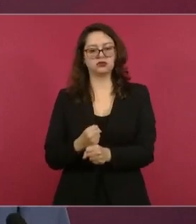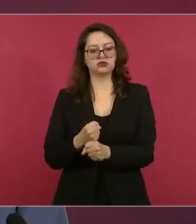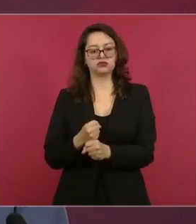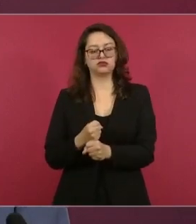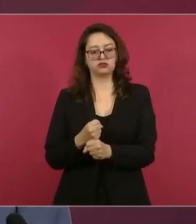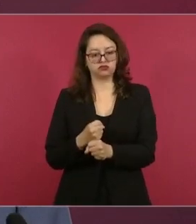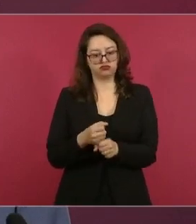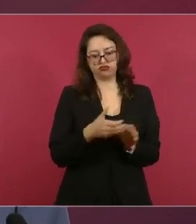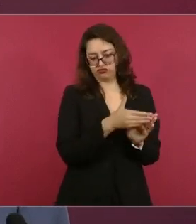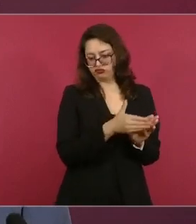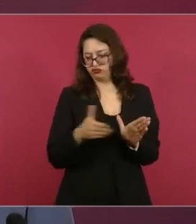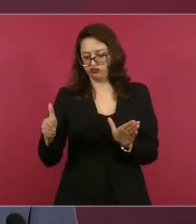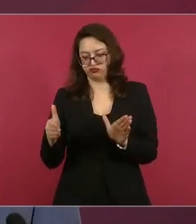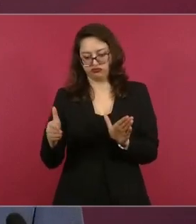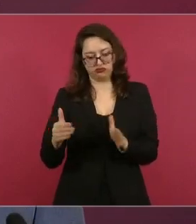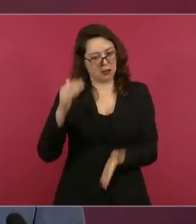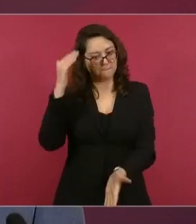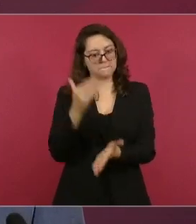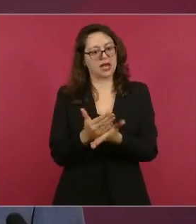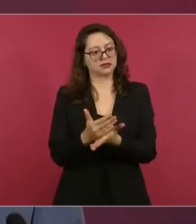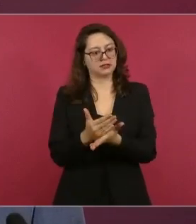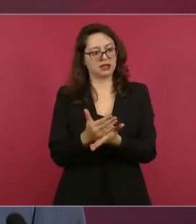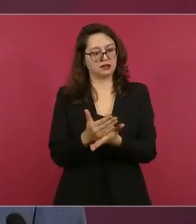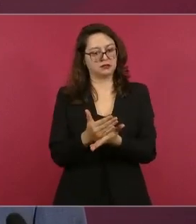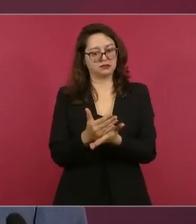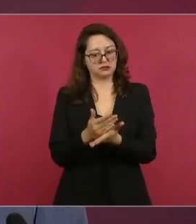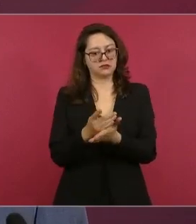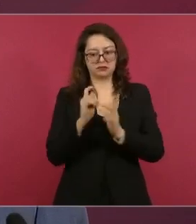un tiempo razonable.